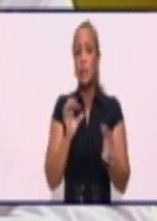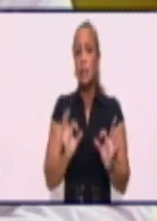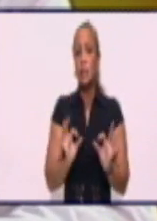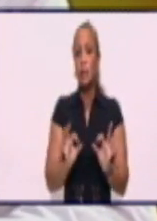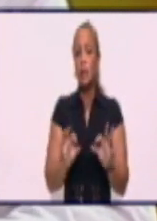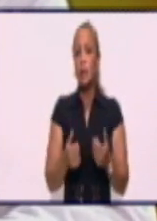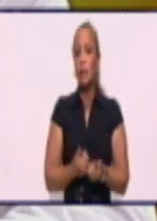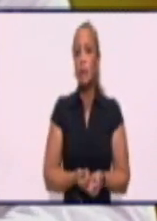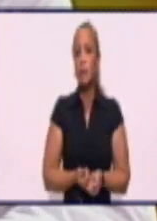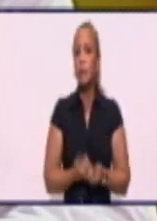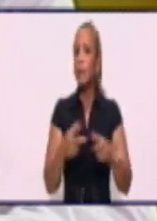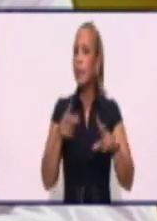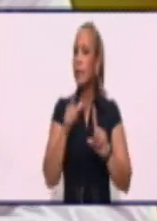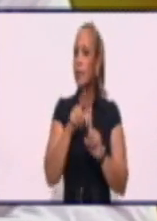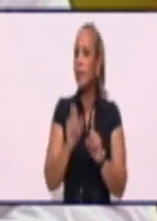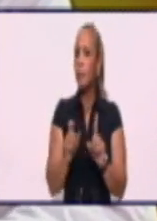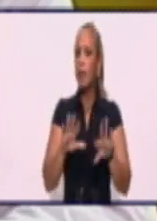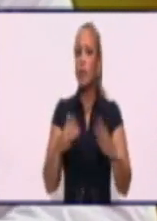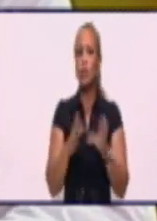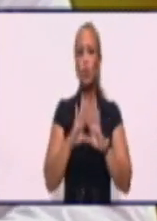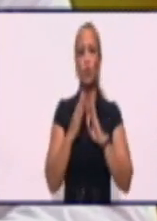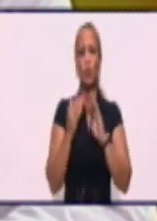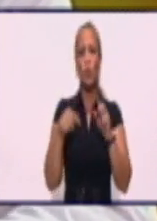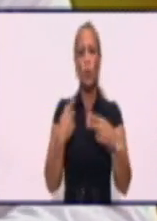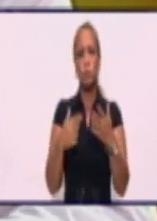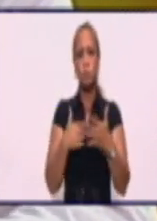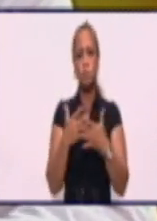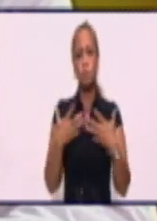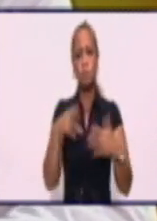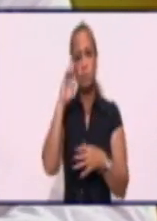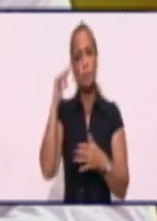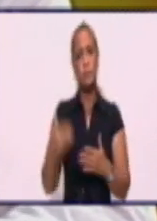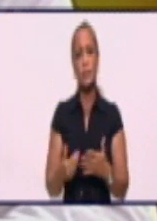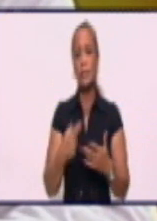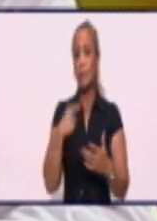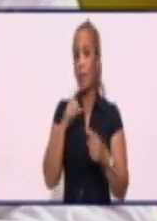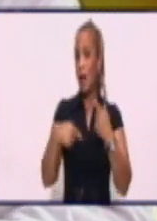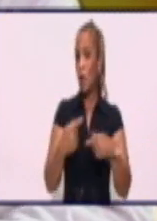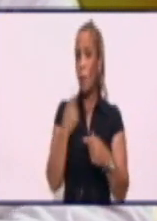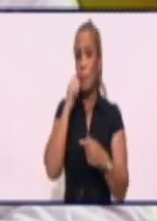medios diagnósticos, con el tema de los reactivos, eso es algo que vemos día a día.